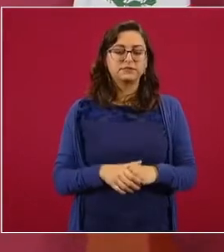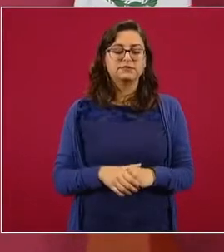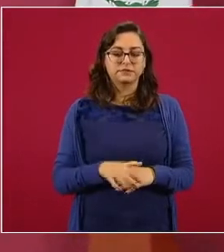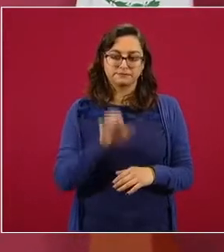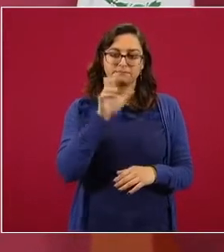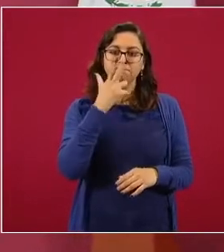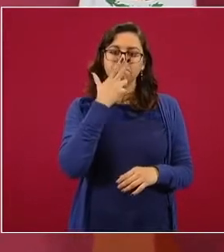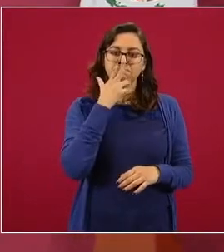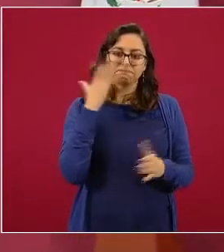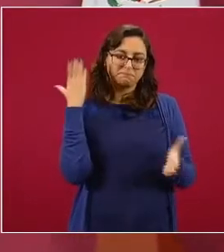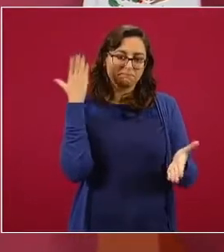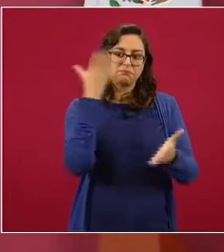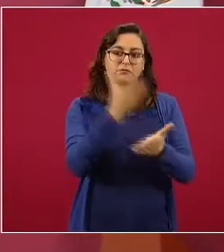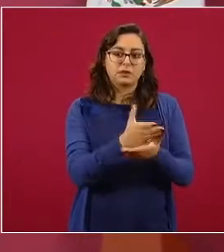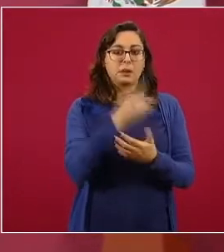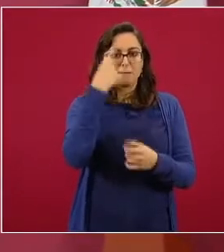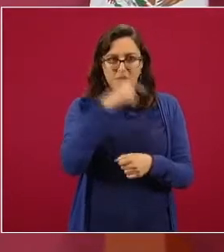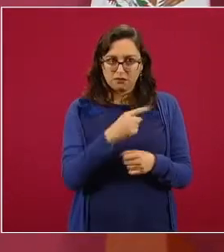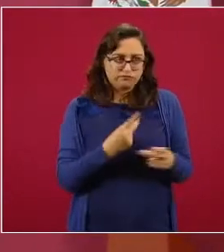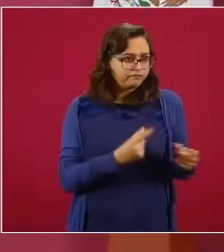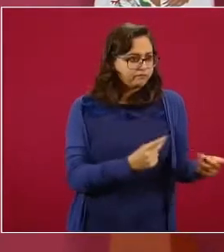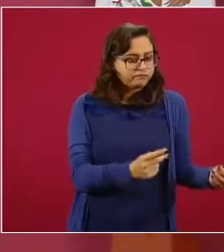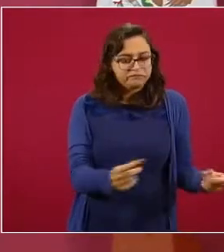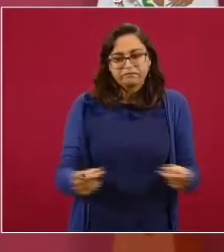para reforzar